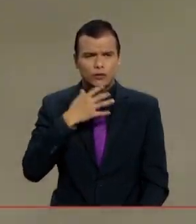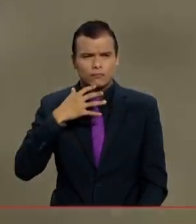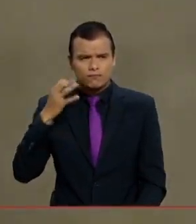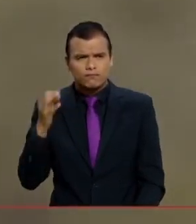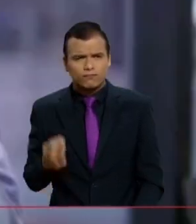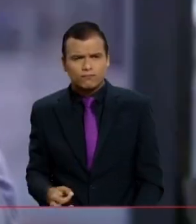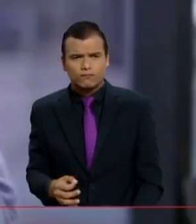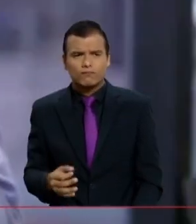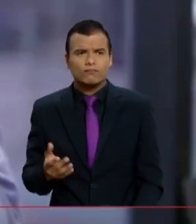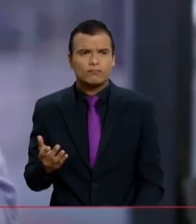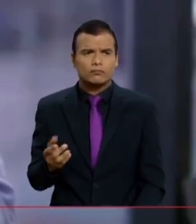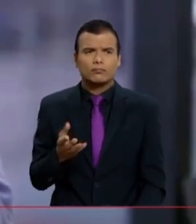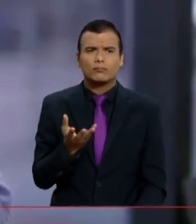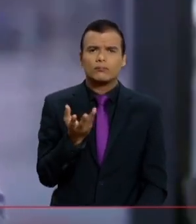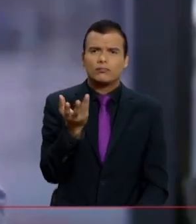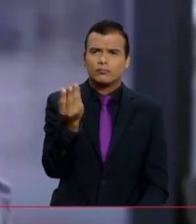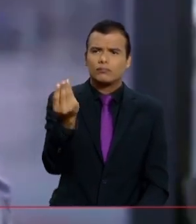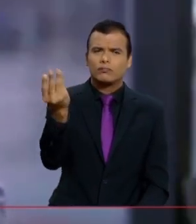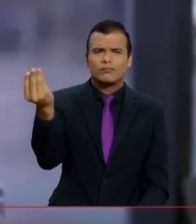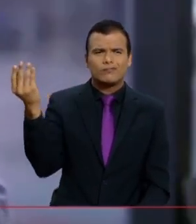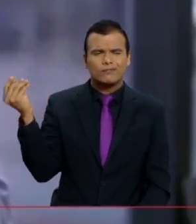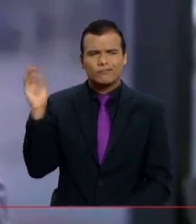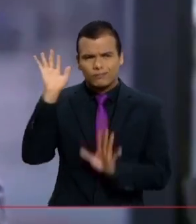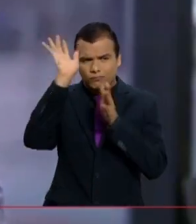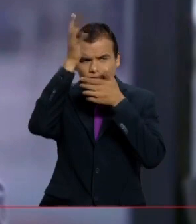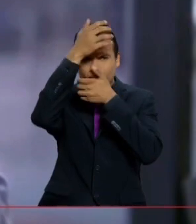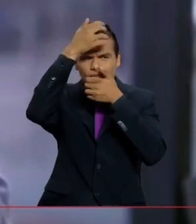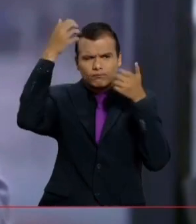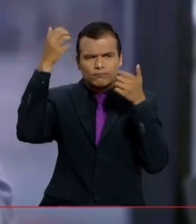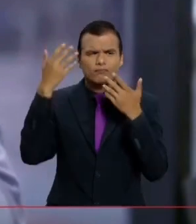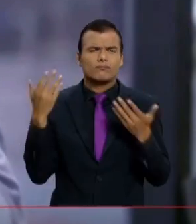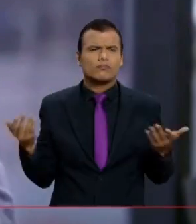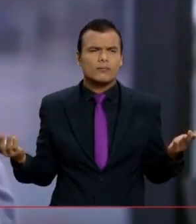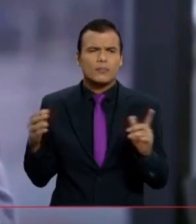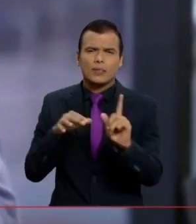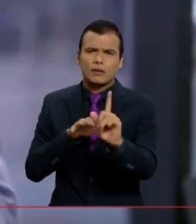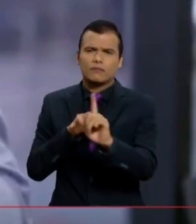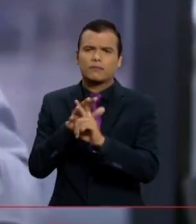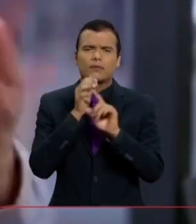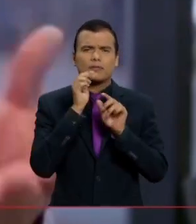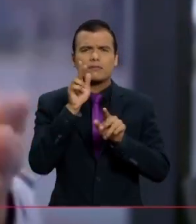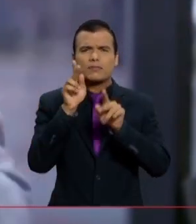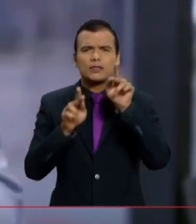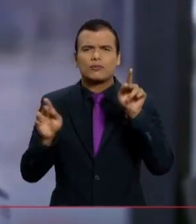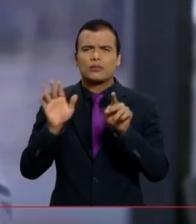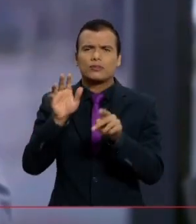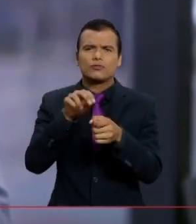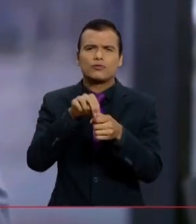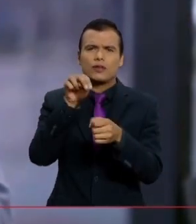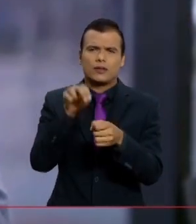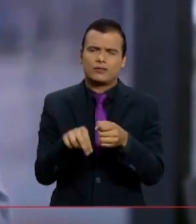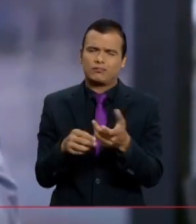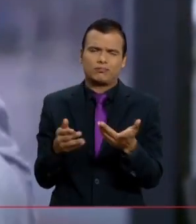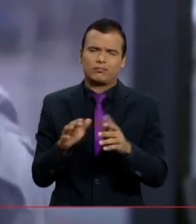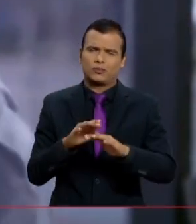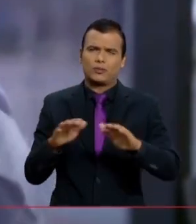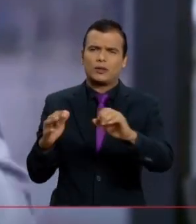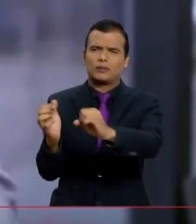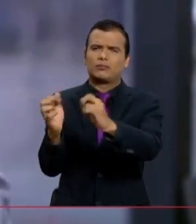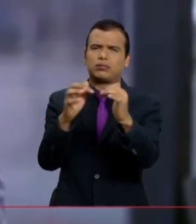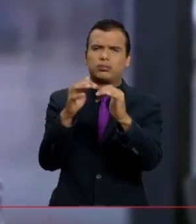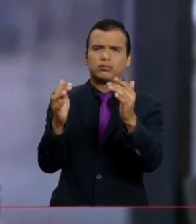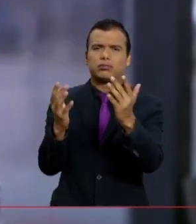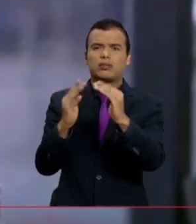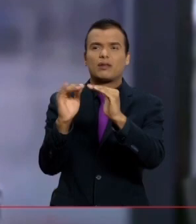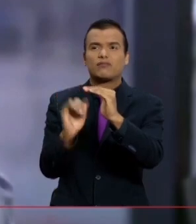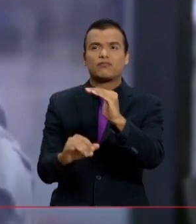a los grupos armados que dejen por fuera de sus acciones bélicas a la población civil. Los enfrentamientos y paros armados violan